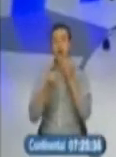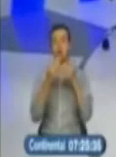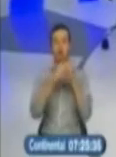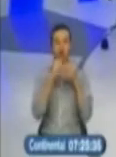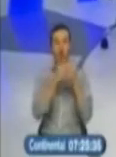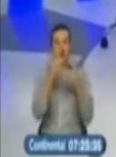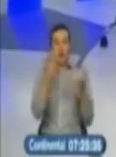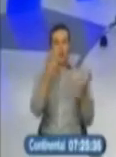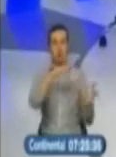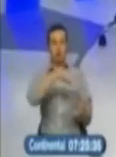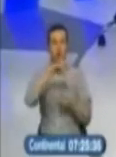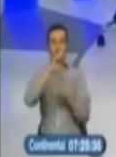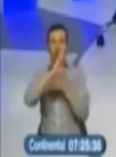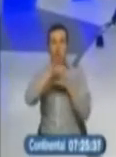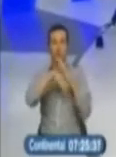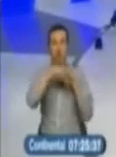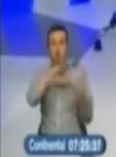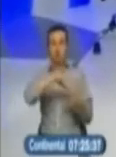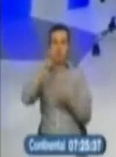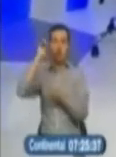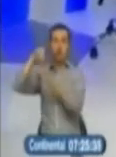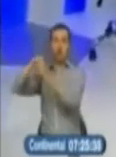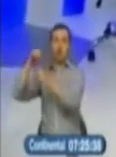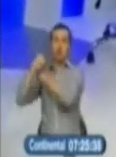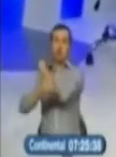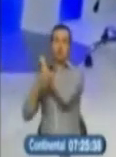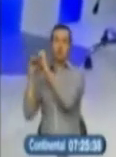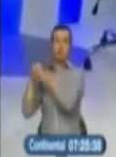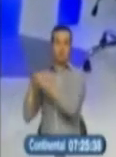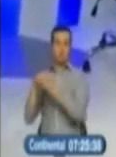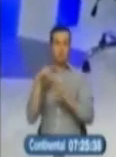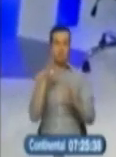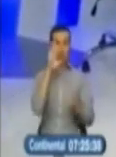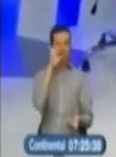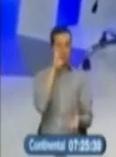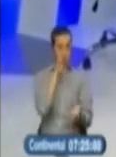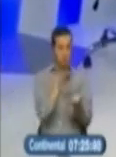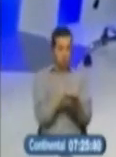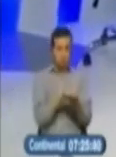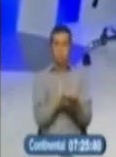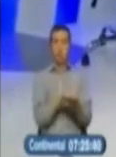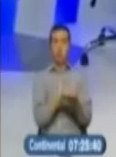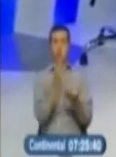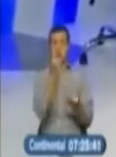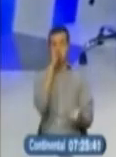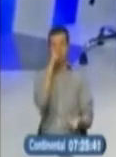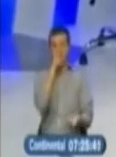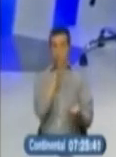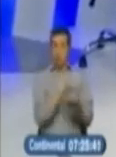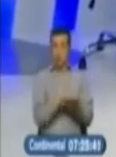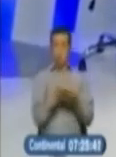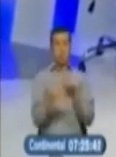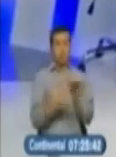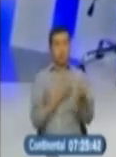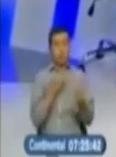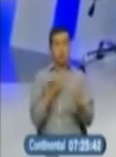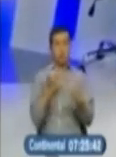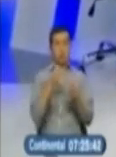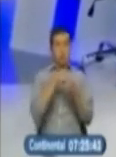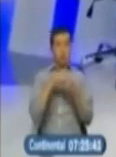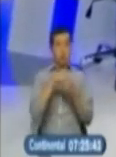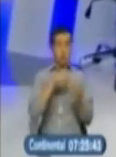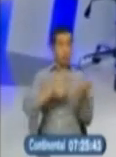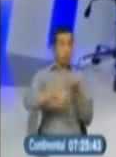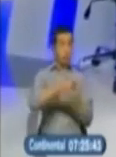dólares de los ecuatorianos afuera. Por lo tanto, queda menos plata en esta bolsa. Y al quedar menos plata en esta bolsa, tenemos menos fondeo